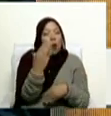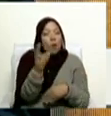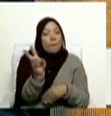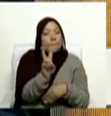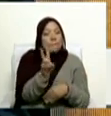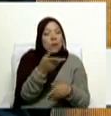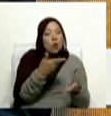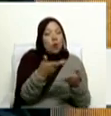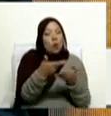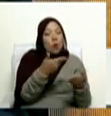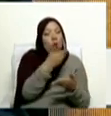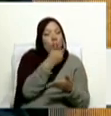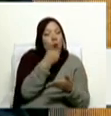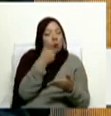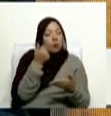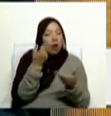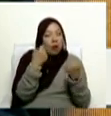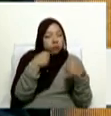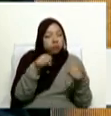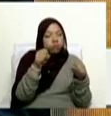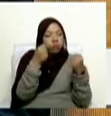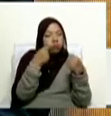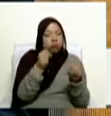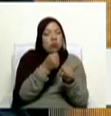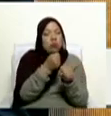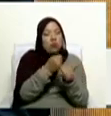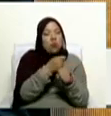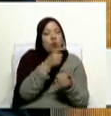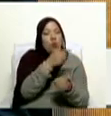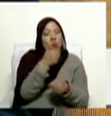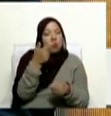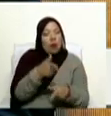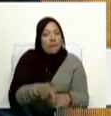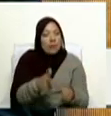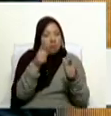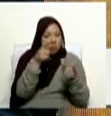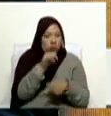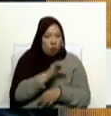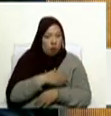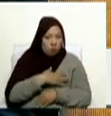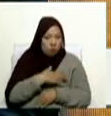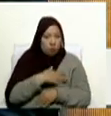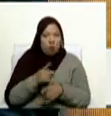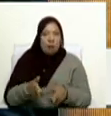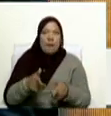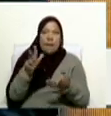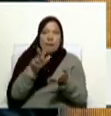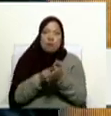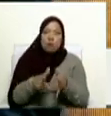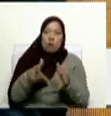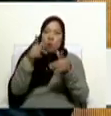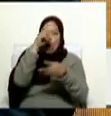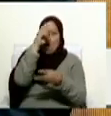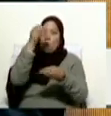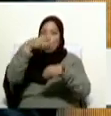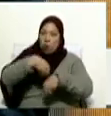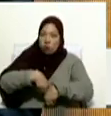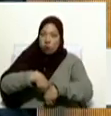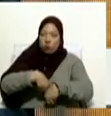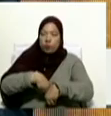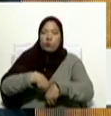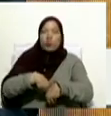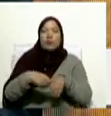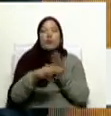tratados con esmero y eficacia que tan acreditado tiene concedido señala el acuerdo por pa el